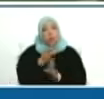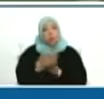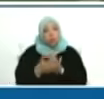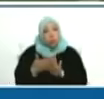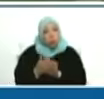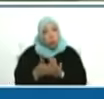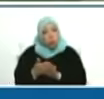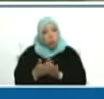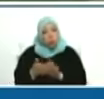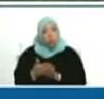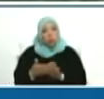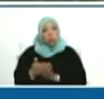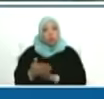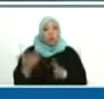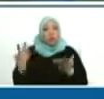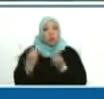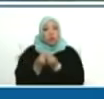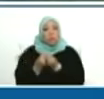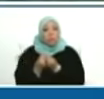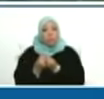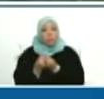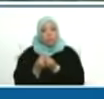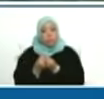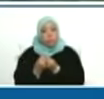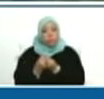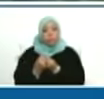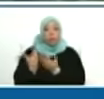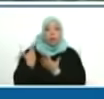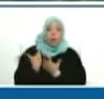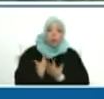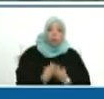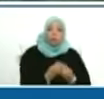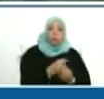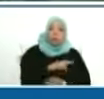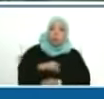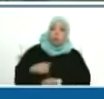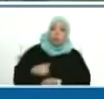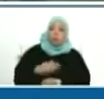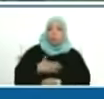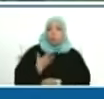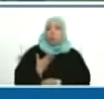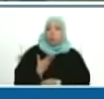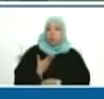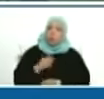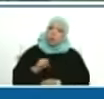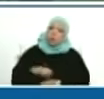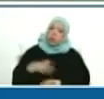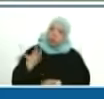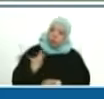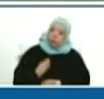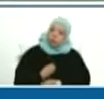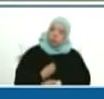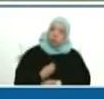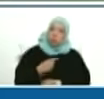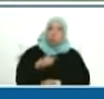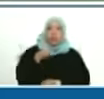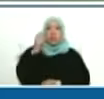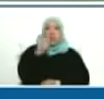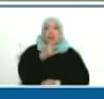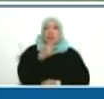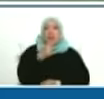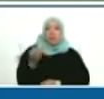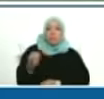soluciones, compañía. Solo nosotros podemos. Díganme ustedes, ¿quién